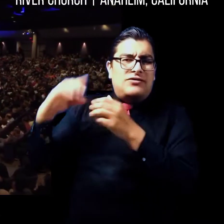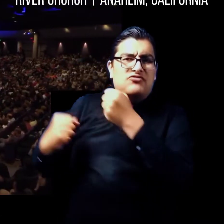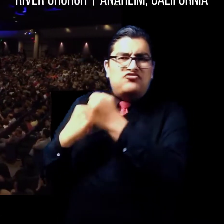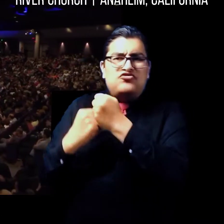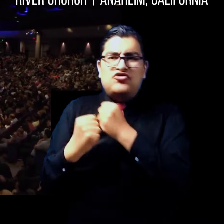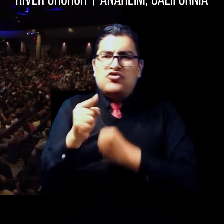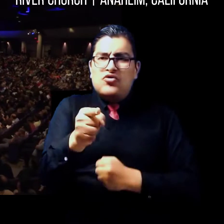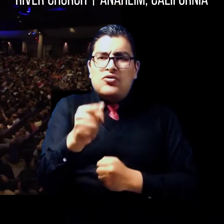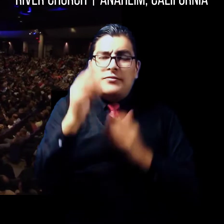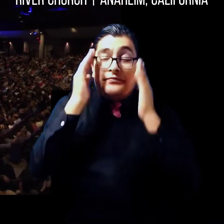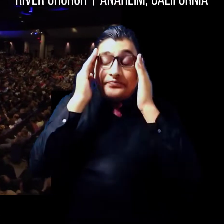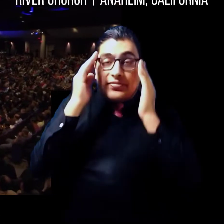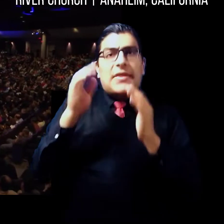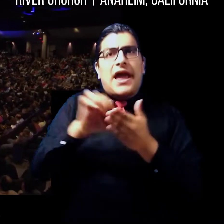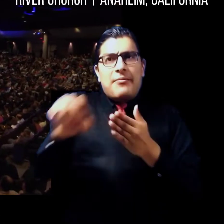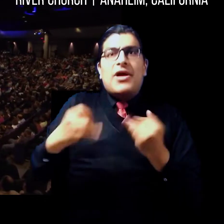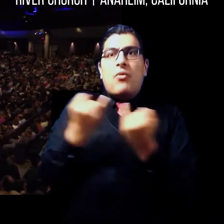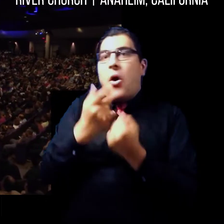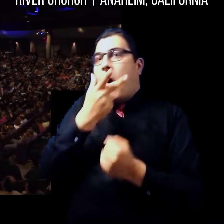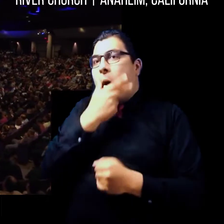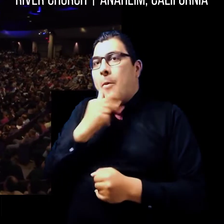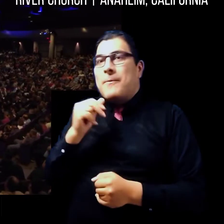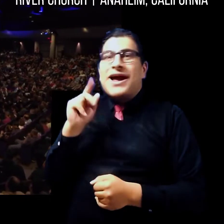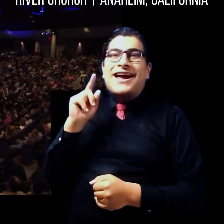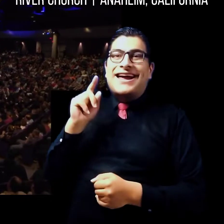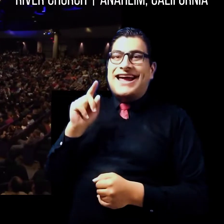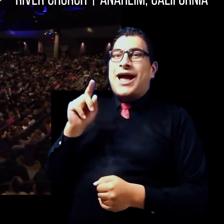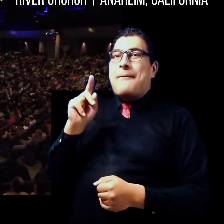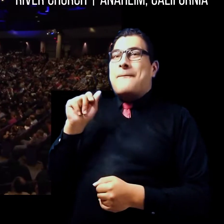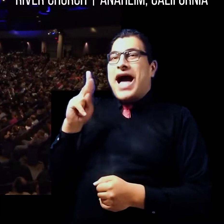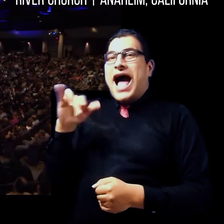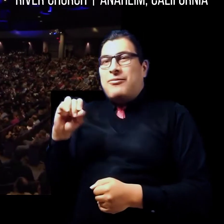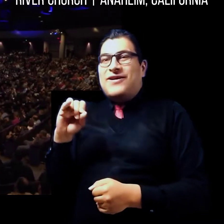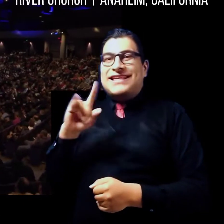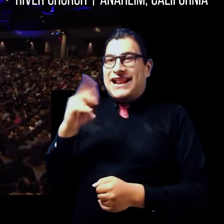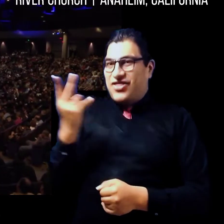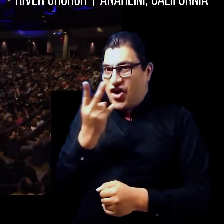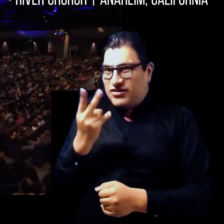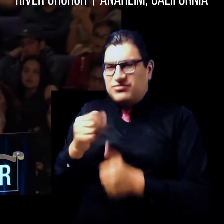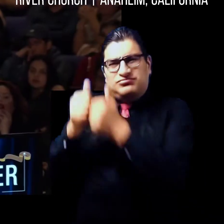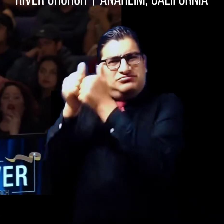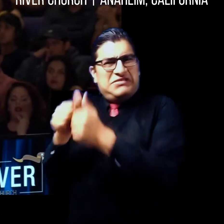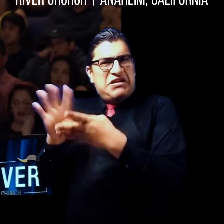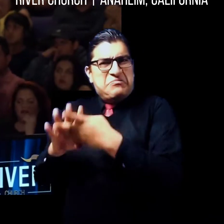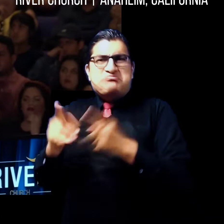tú estás en una celda como Pablo y Silas y cantas.